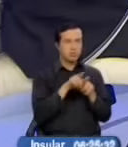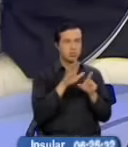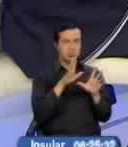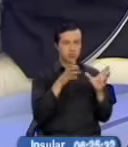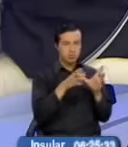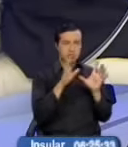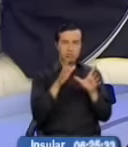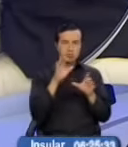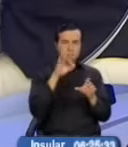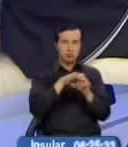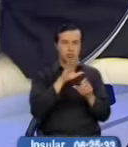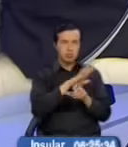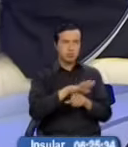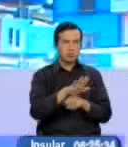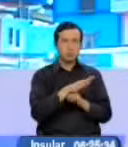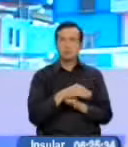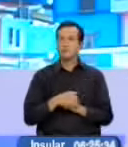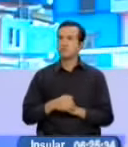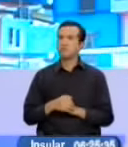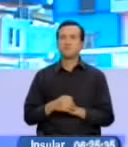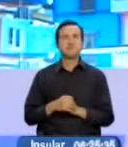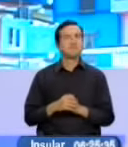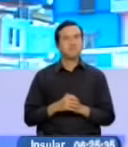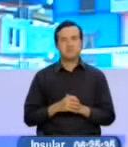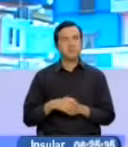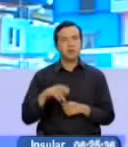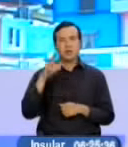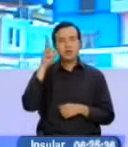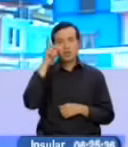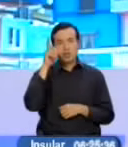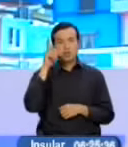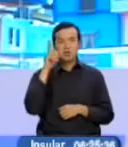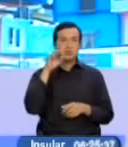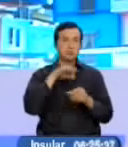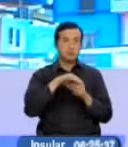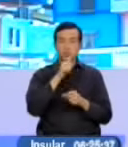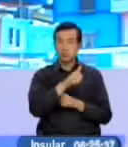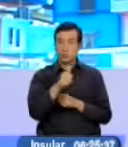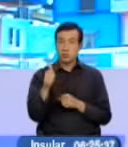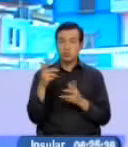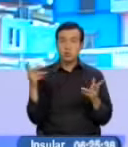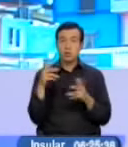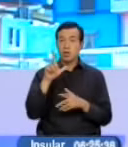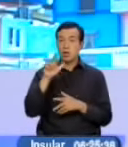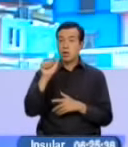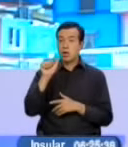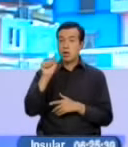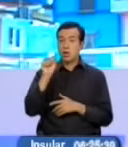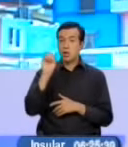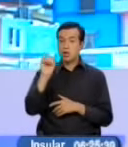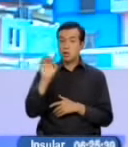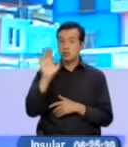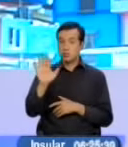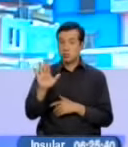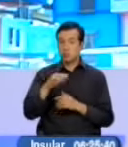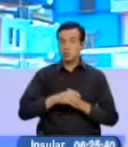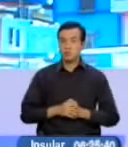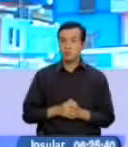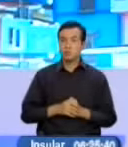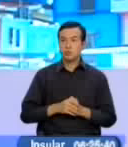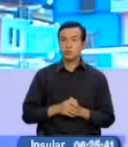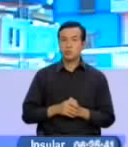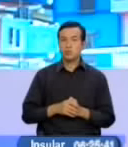electoral, el mismo espacio electoral? No, yo no diría necesariamente el mismo universo. De hecho, tanto es así que Guillermo Lasso